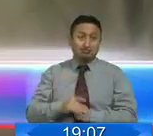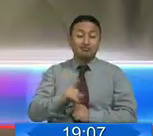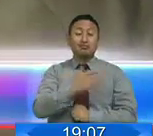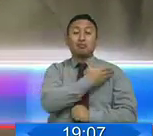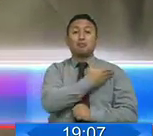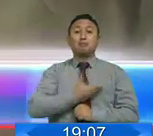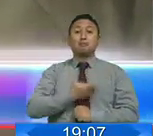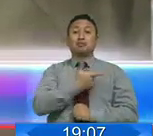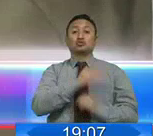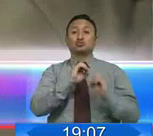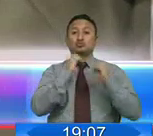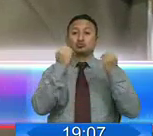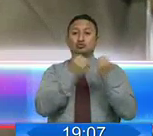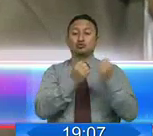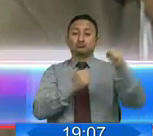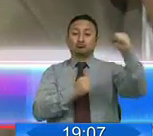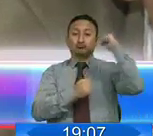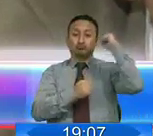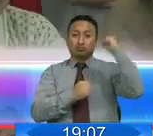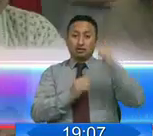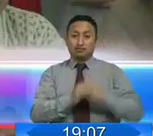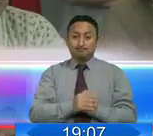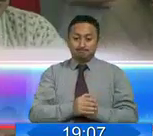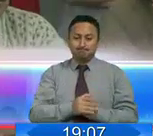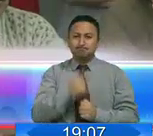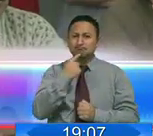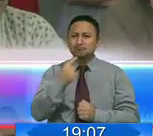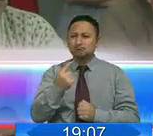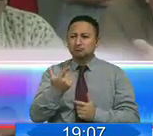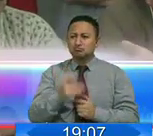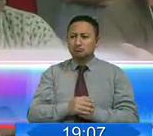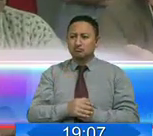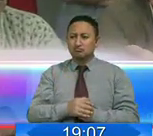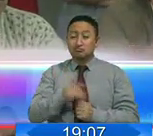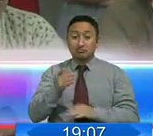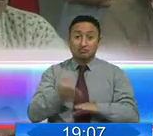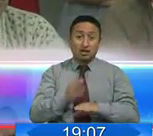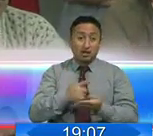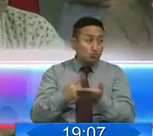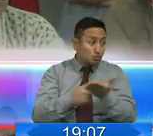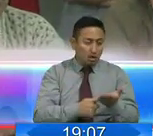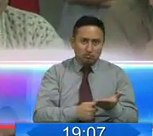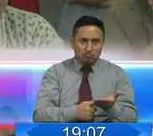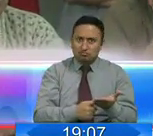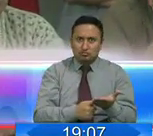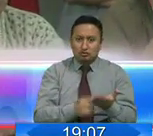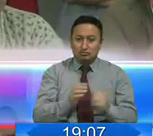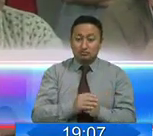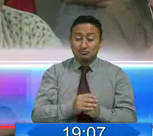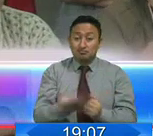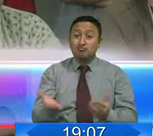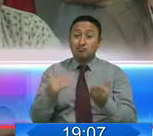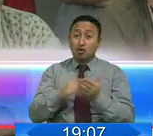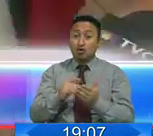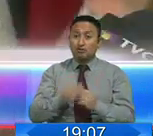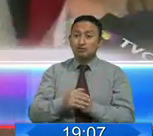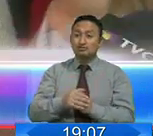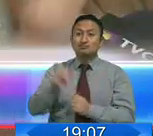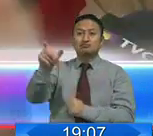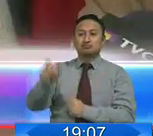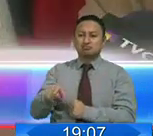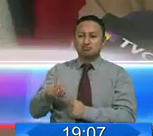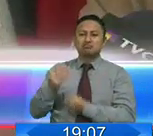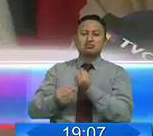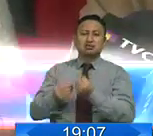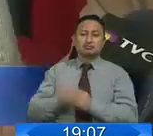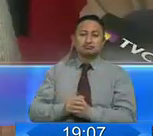de esta organización sindical mesías tatamuez aseguró que esto no fue consensuado por lo cual analizan el caso de sarango el